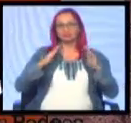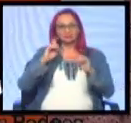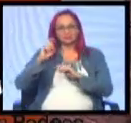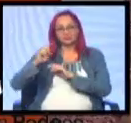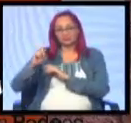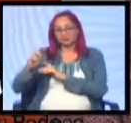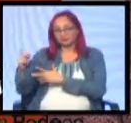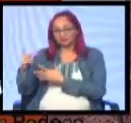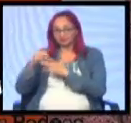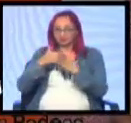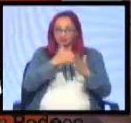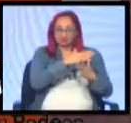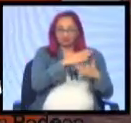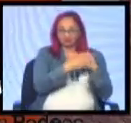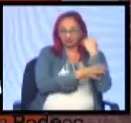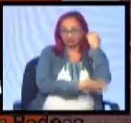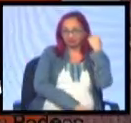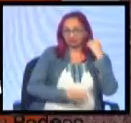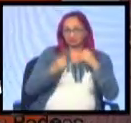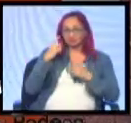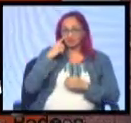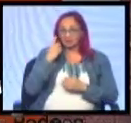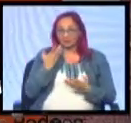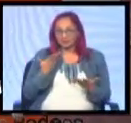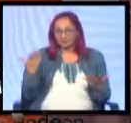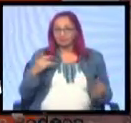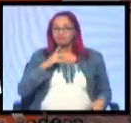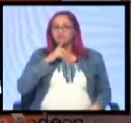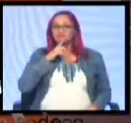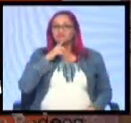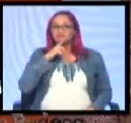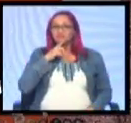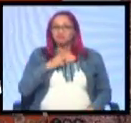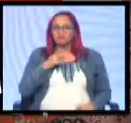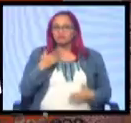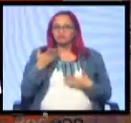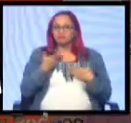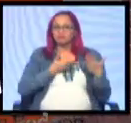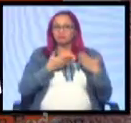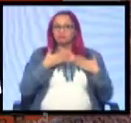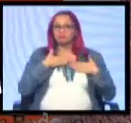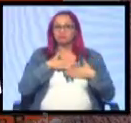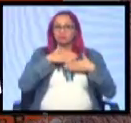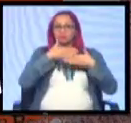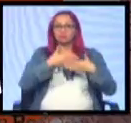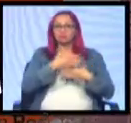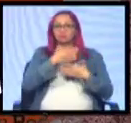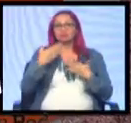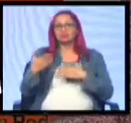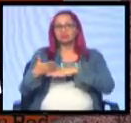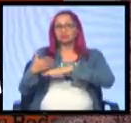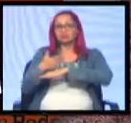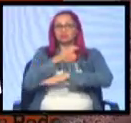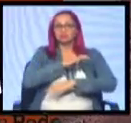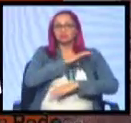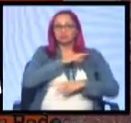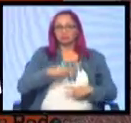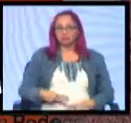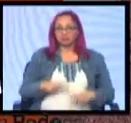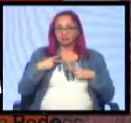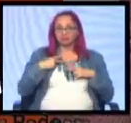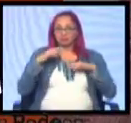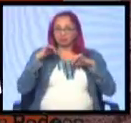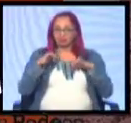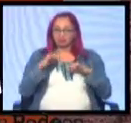en vulnerabilidad y en pobreza, para que realmente los servicios que se ofrecen y mejorar la calidad de vida